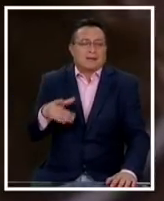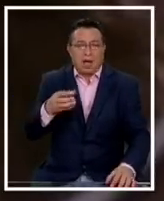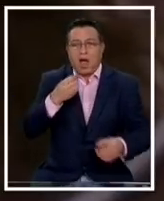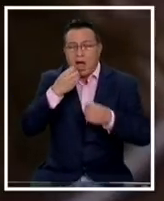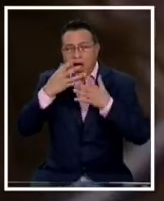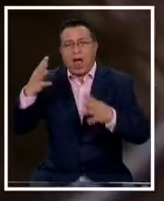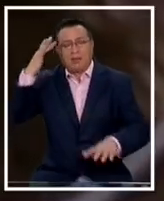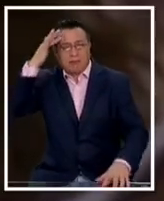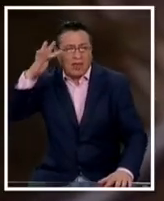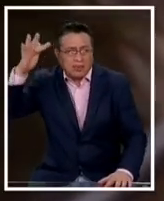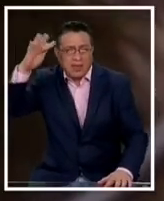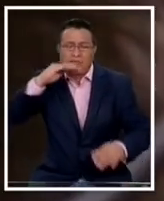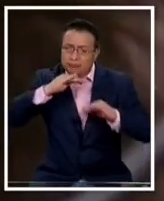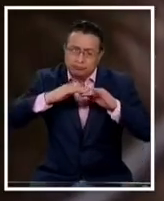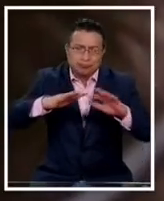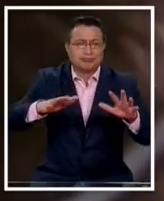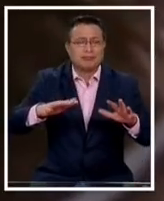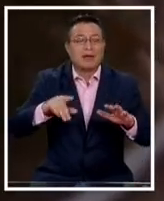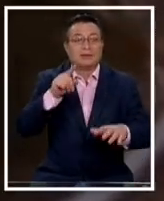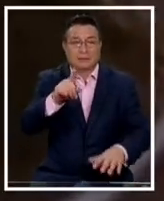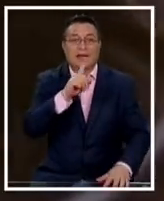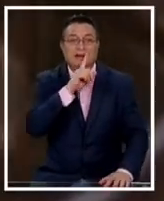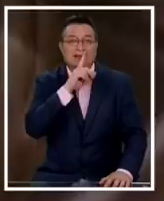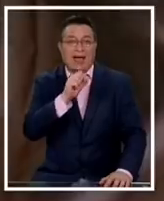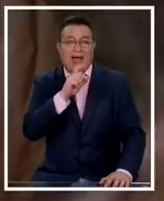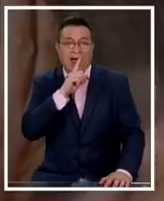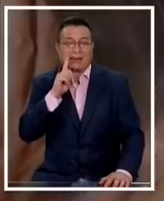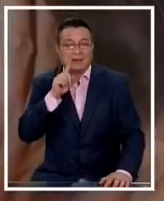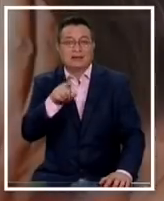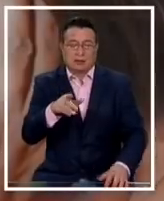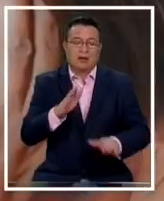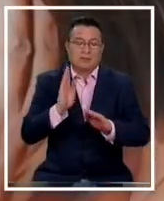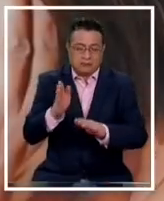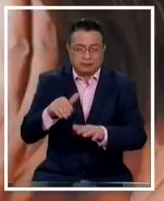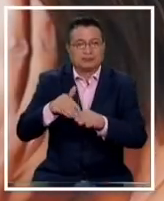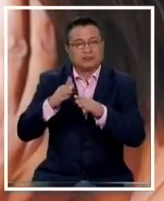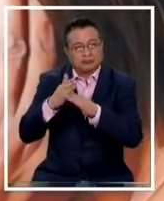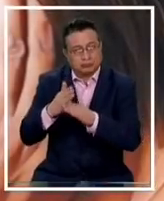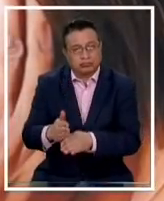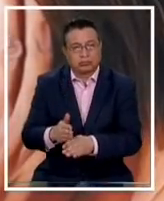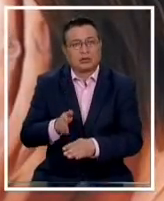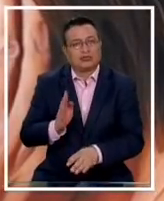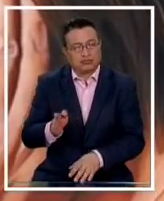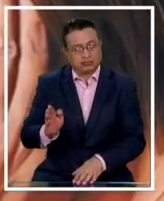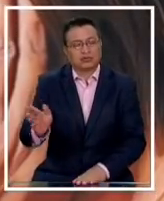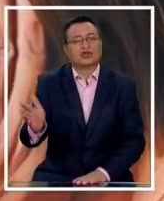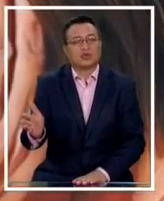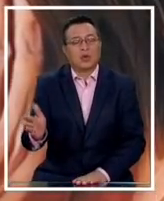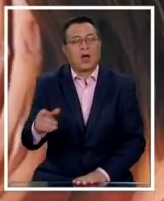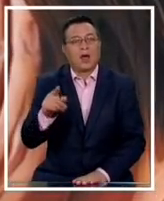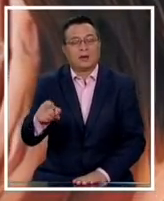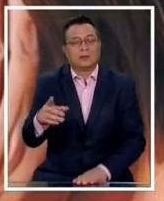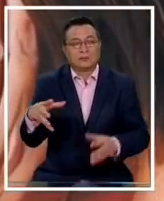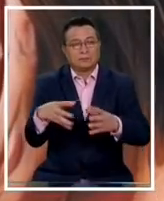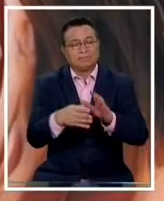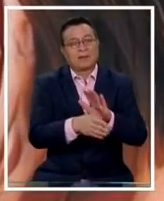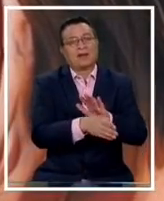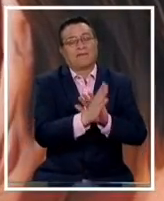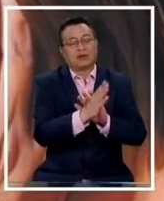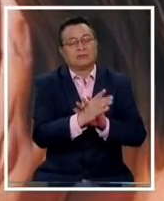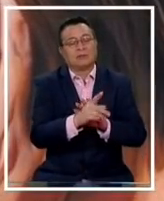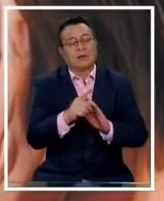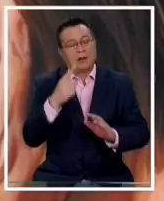canto. Como confirmando que Tati estuvo y seguirá estando absolutamente vigente, más allá de su partida.